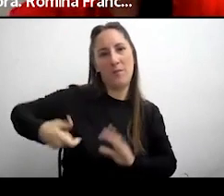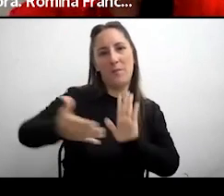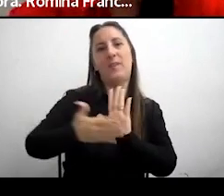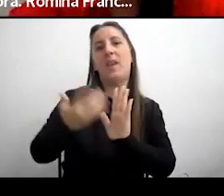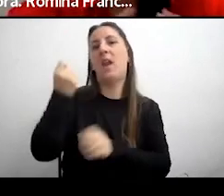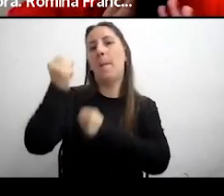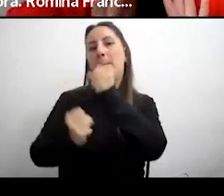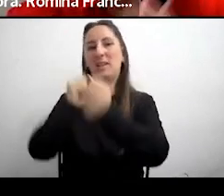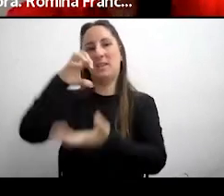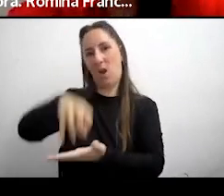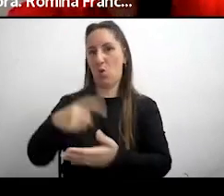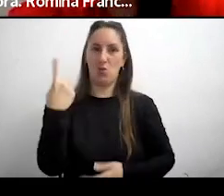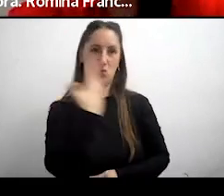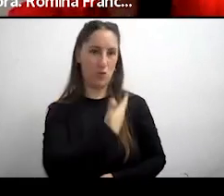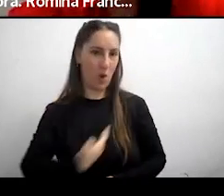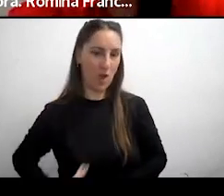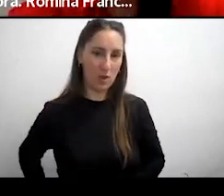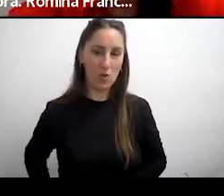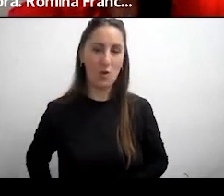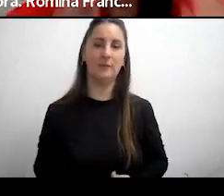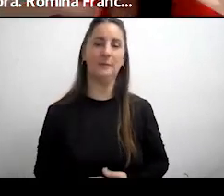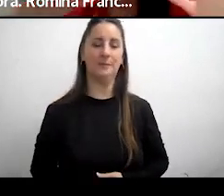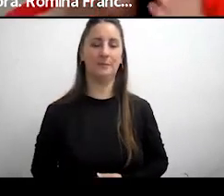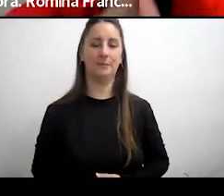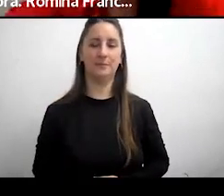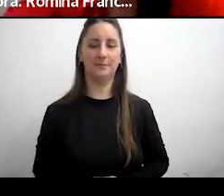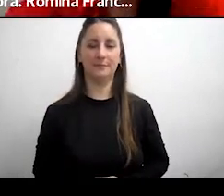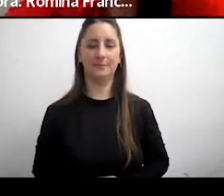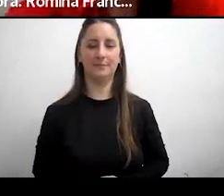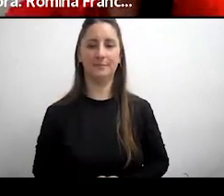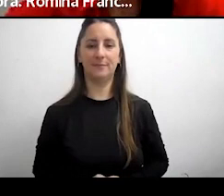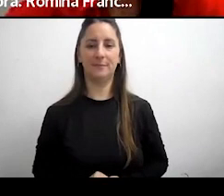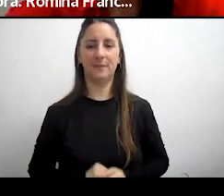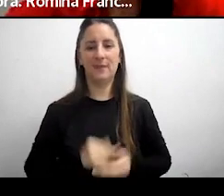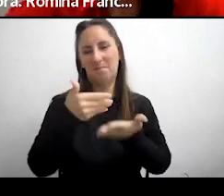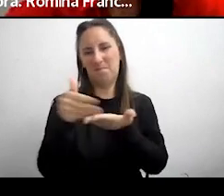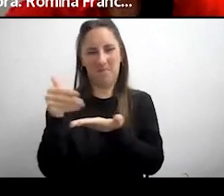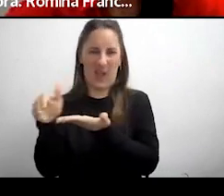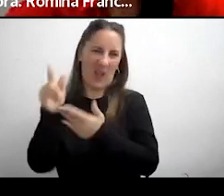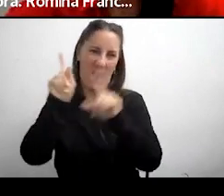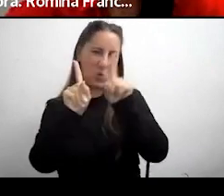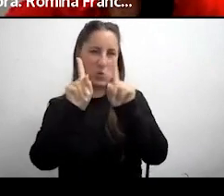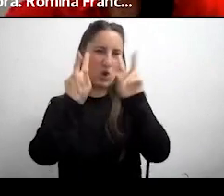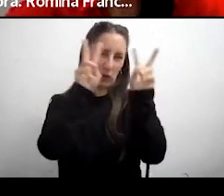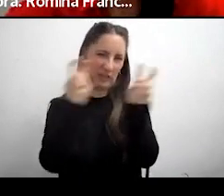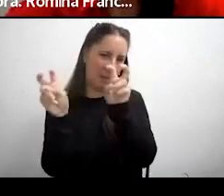unipersonal. Entonces, es como que lo saqué a propósito para que lo